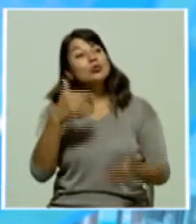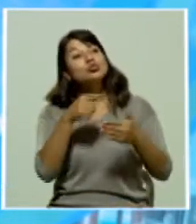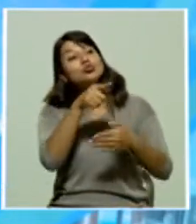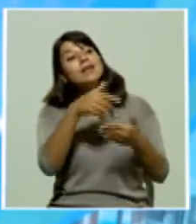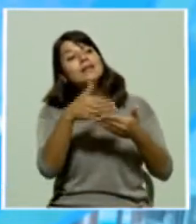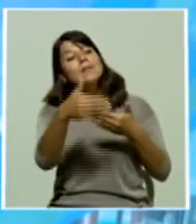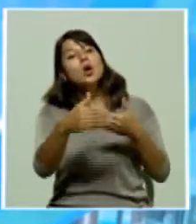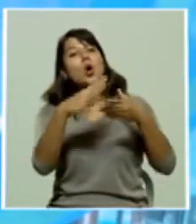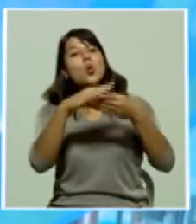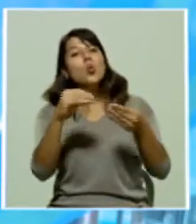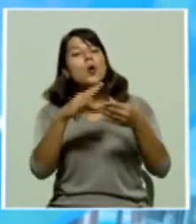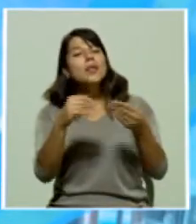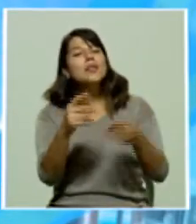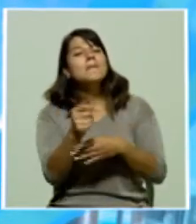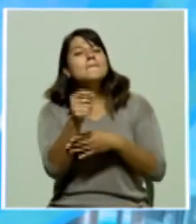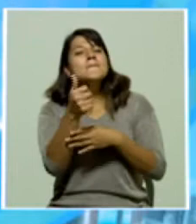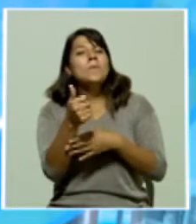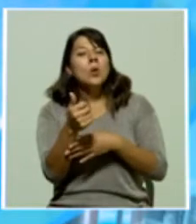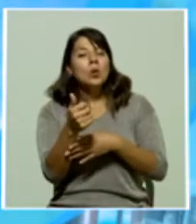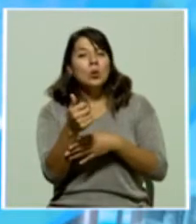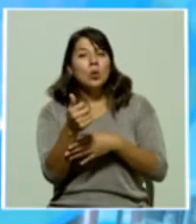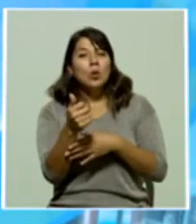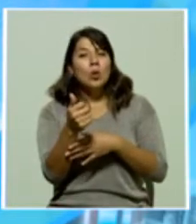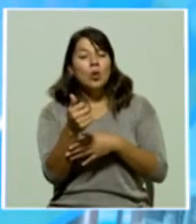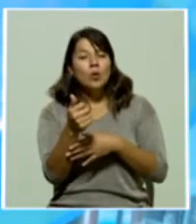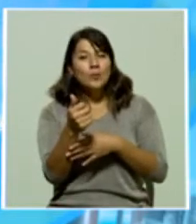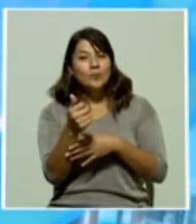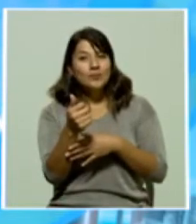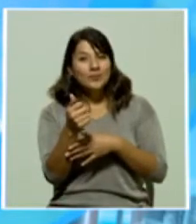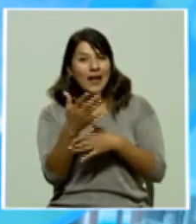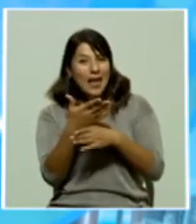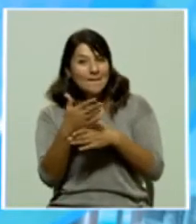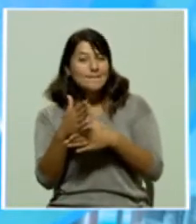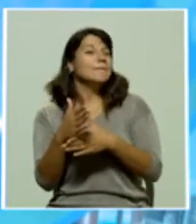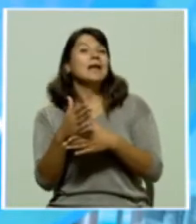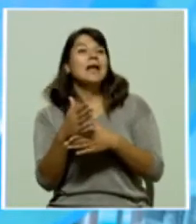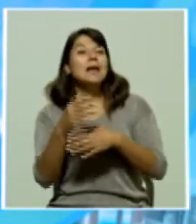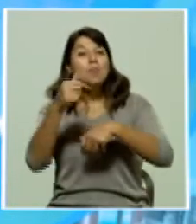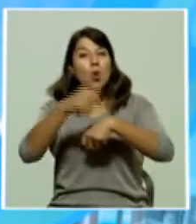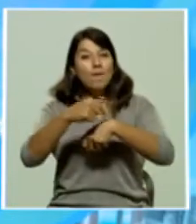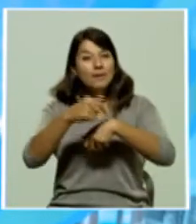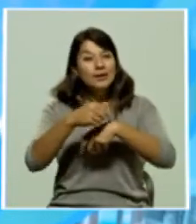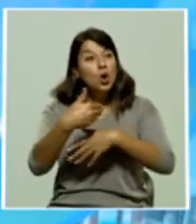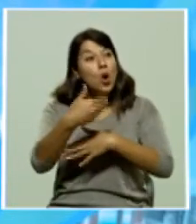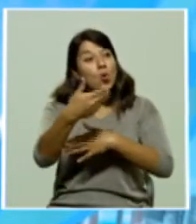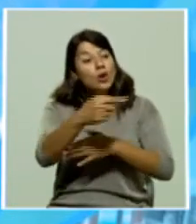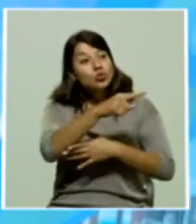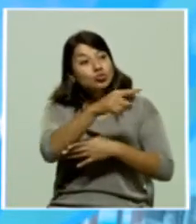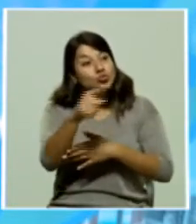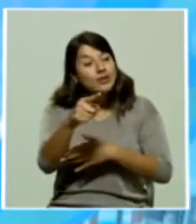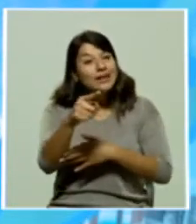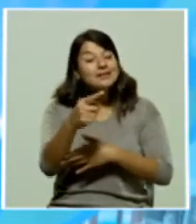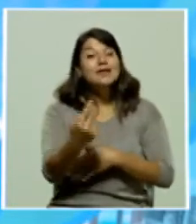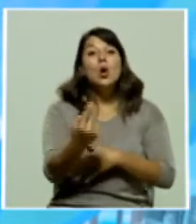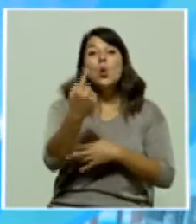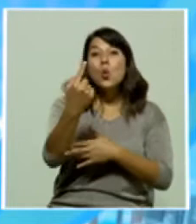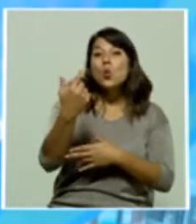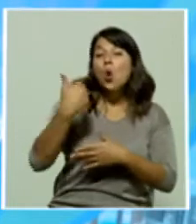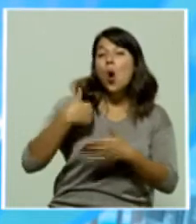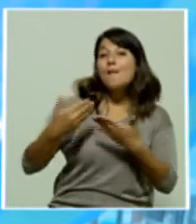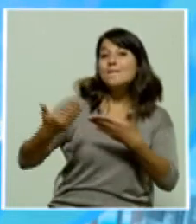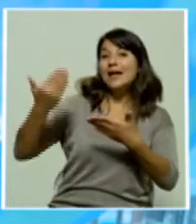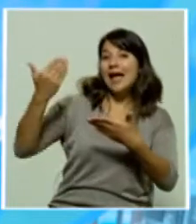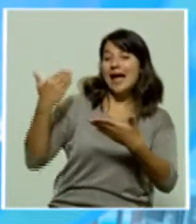cuentes un poco esa escena en donde lograron llevar a un excongresista que había estado